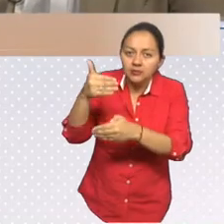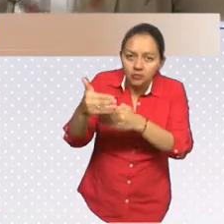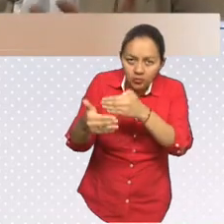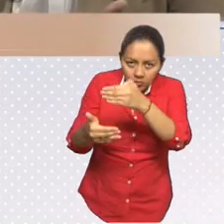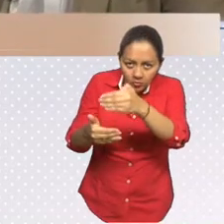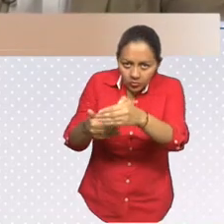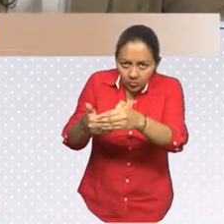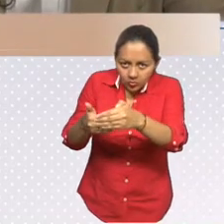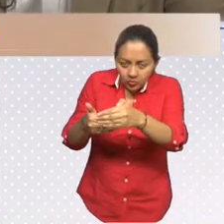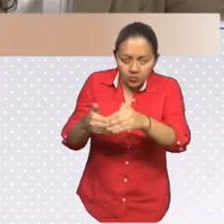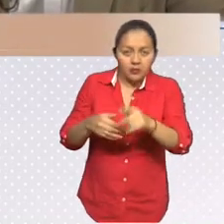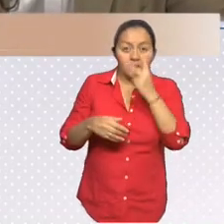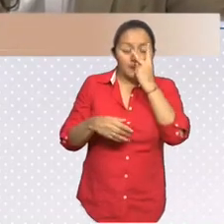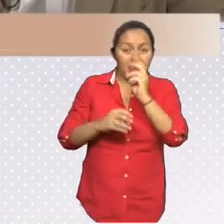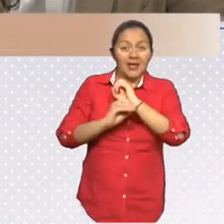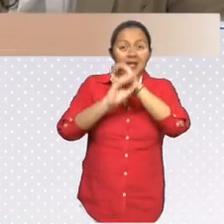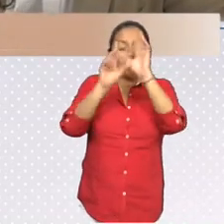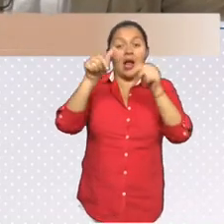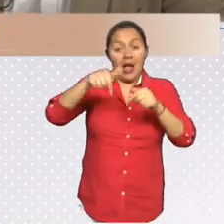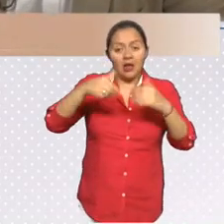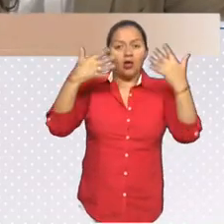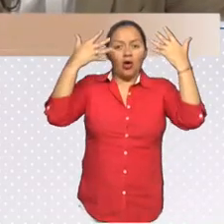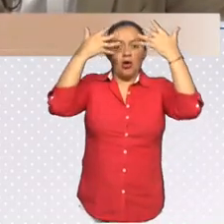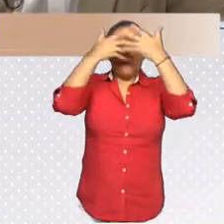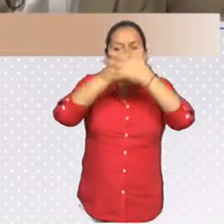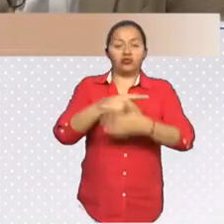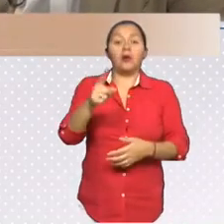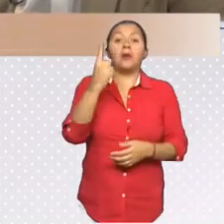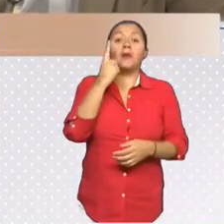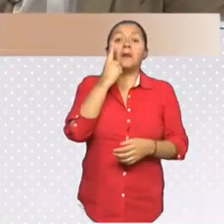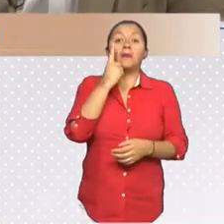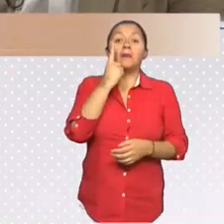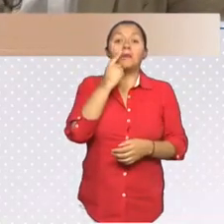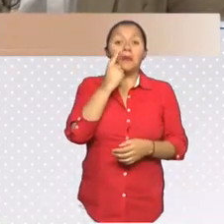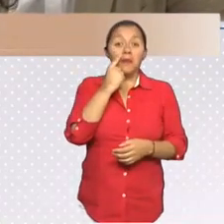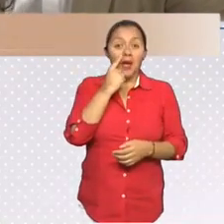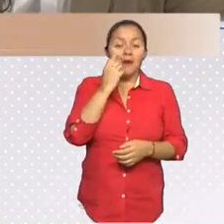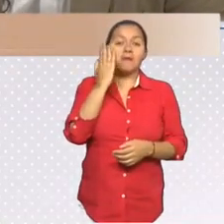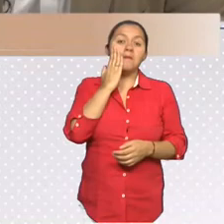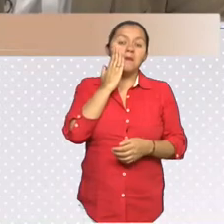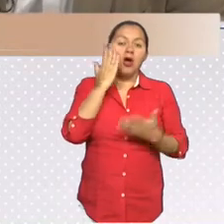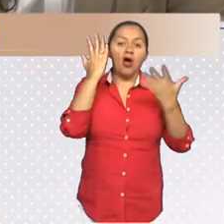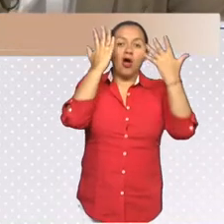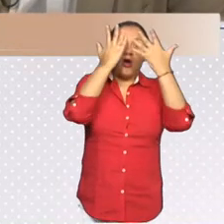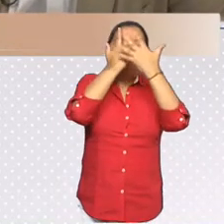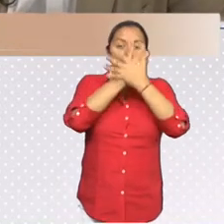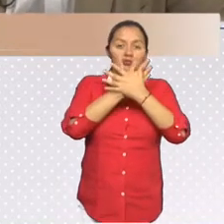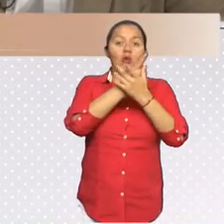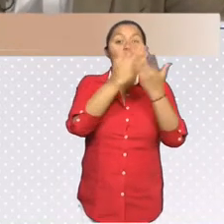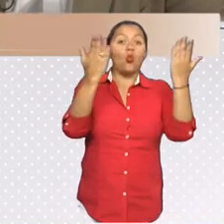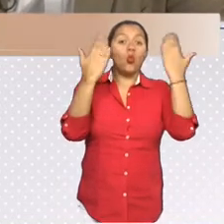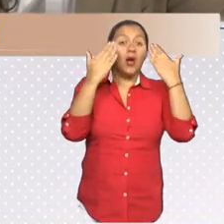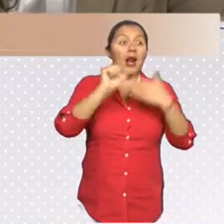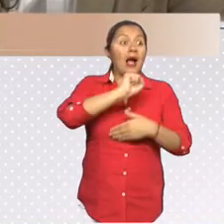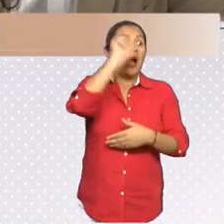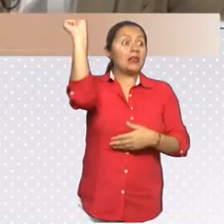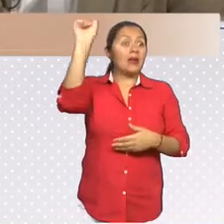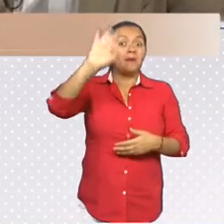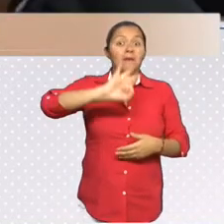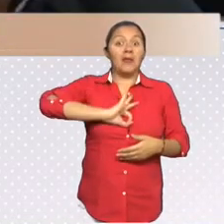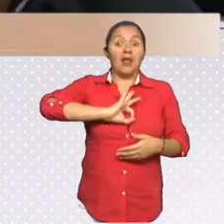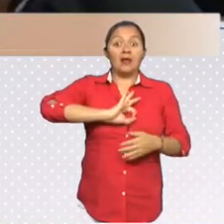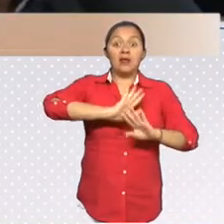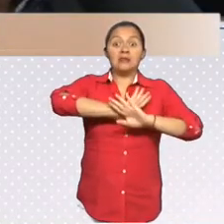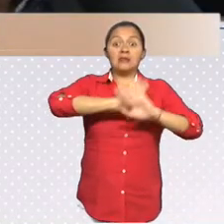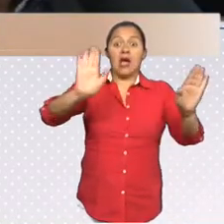esta, yo diría un poco de confusión, porque muchos papitos piensan que porque el hijo ganó una medalla en un selectivo en Guayaquil o en Cuenca o en Manta, piensa